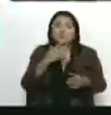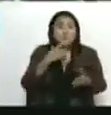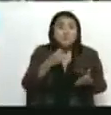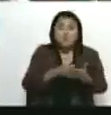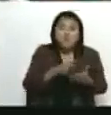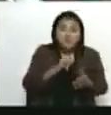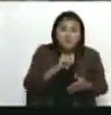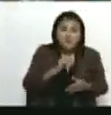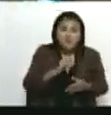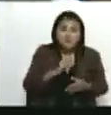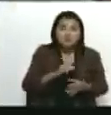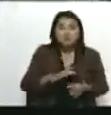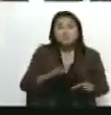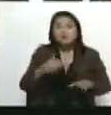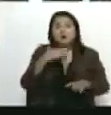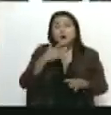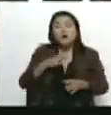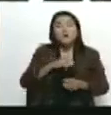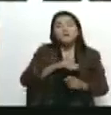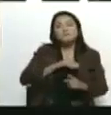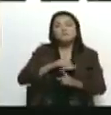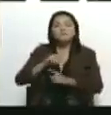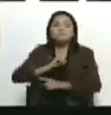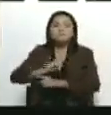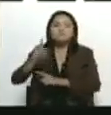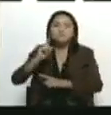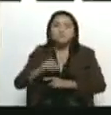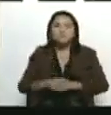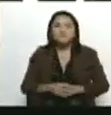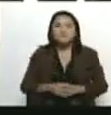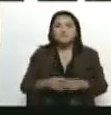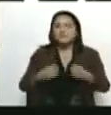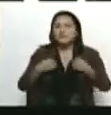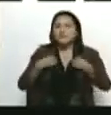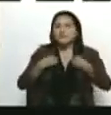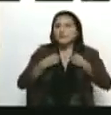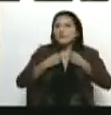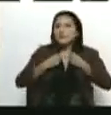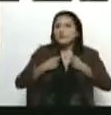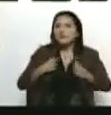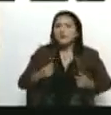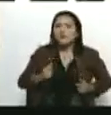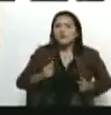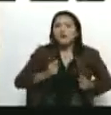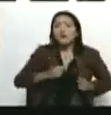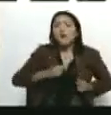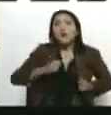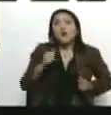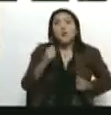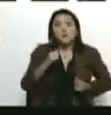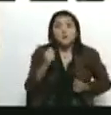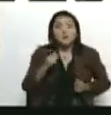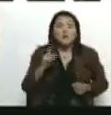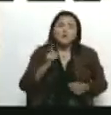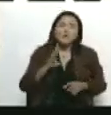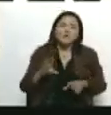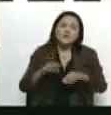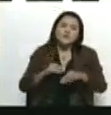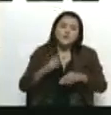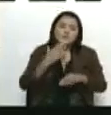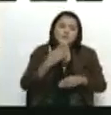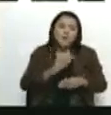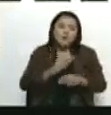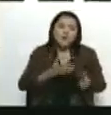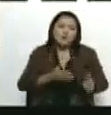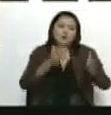los amenazan con acciones severas. No lo aceptaría, a las policías no, pero si la alcaldía va a cobrar y lo